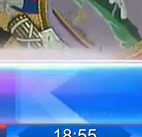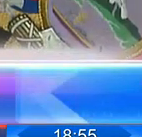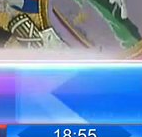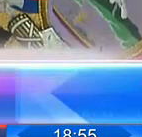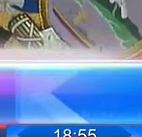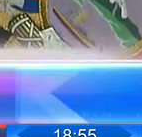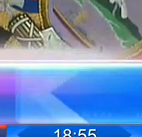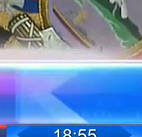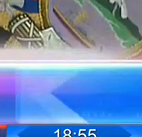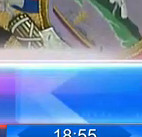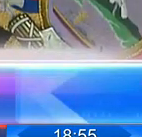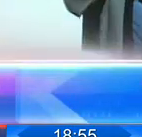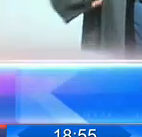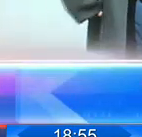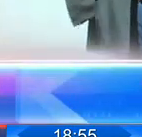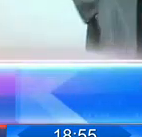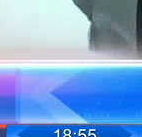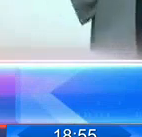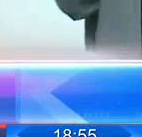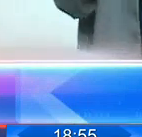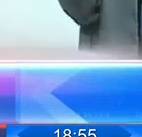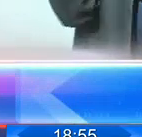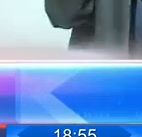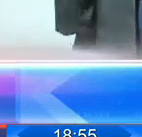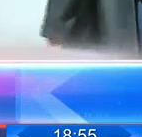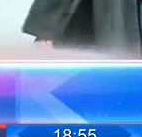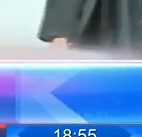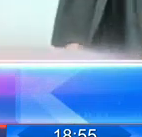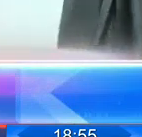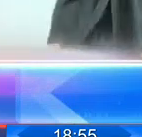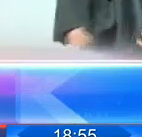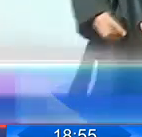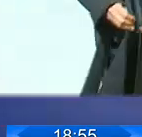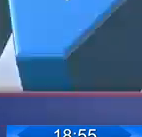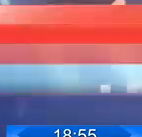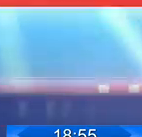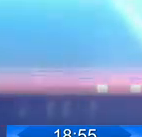nuevos jueces y conjueces de la Corte Nacional de Justicia.